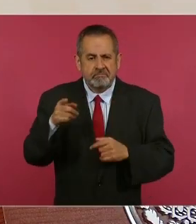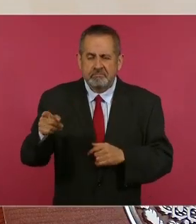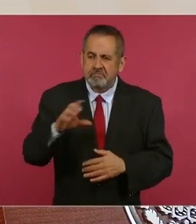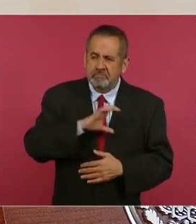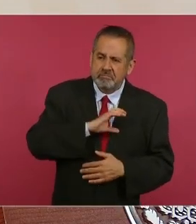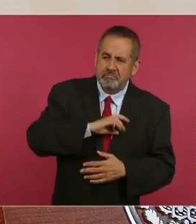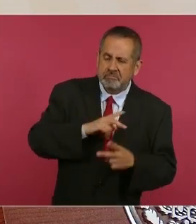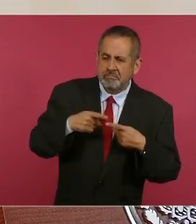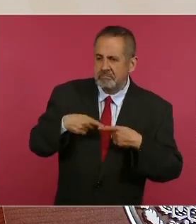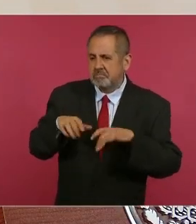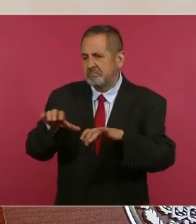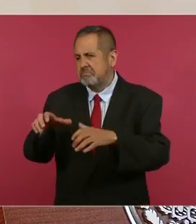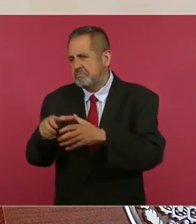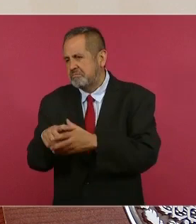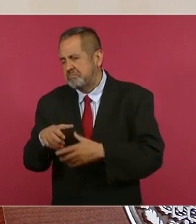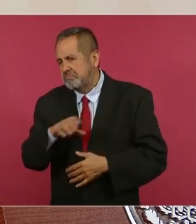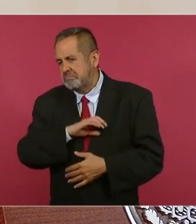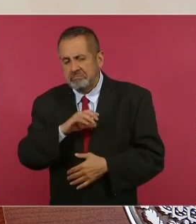afecto al pueblo,